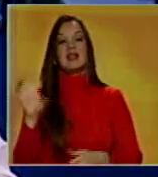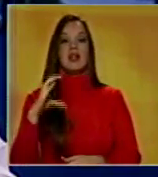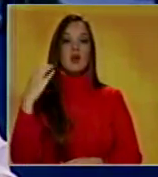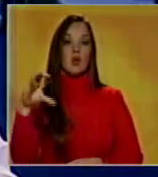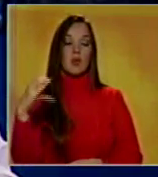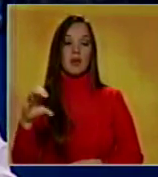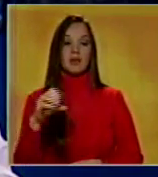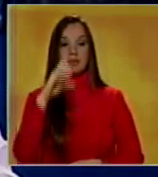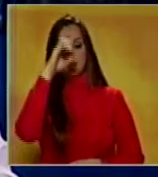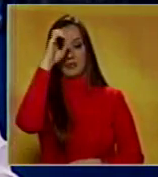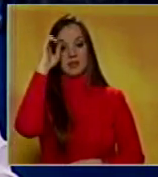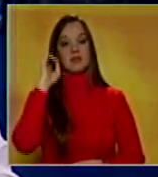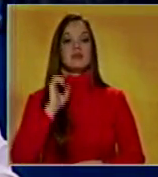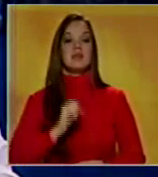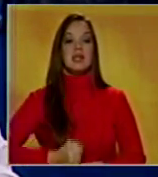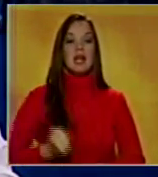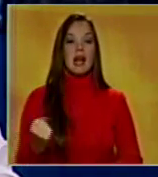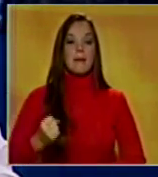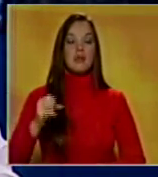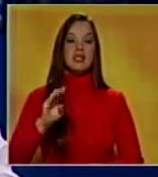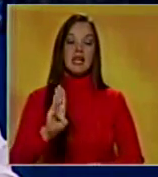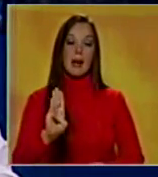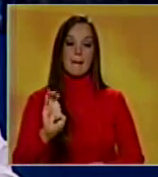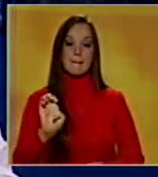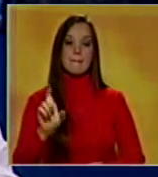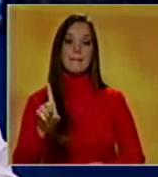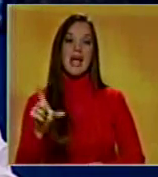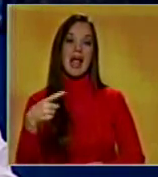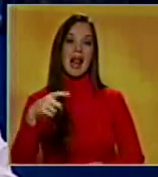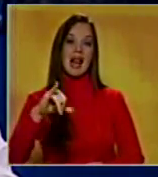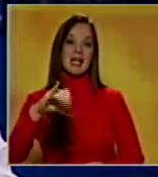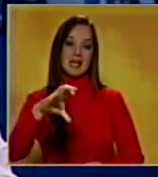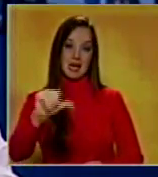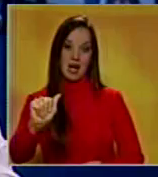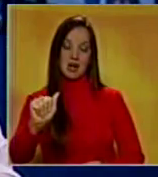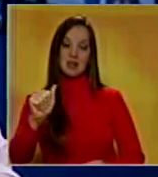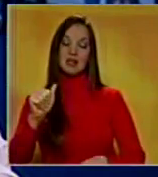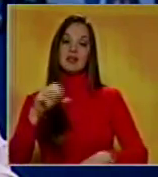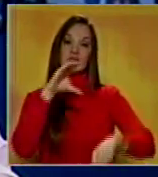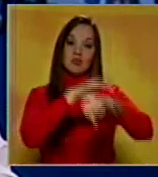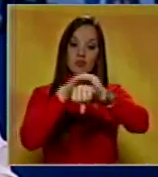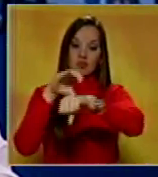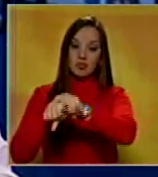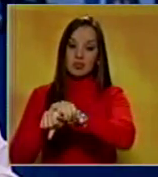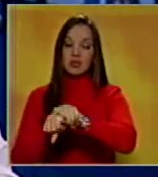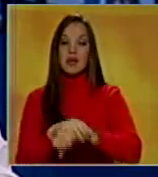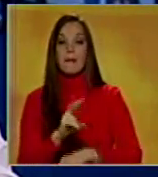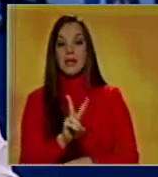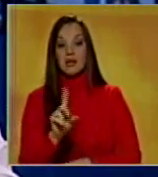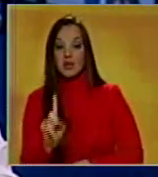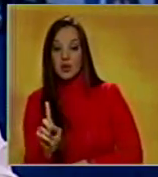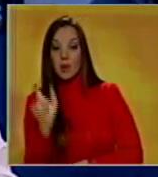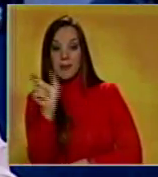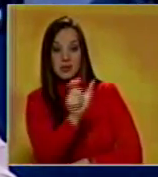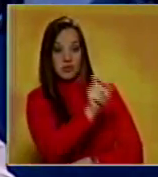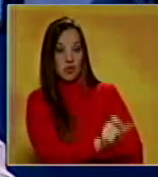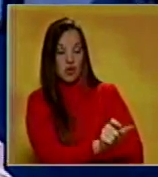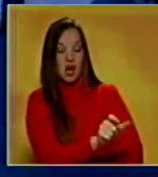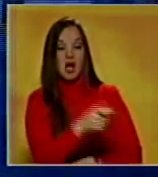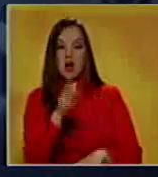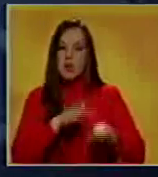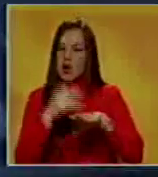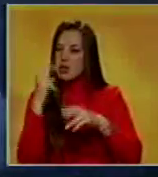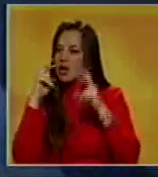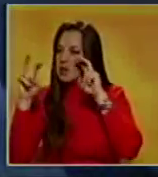La policía de Bélgica detuvo al menos a 21 personas durante 19 operativos antiterroristas y allanamientos realizados en